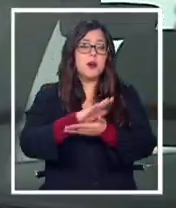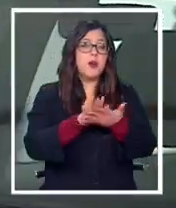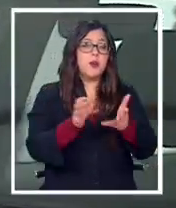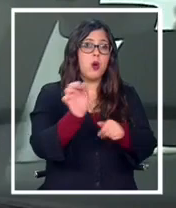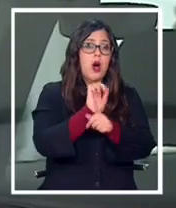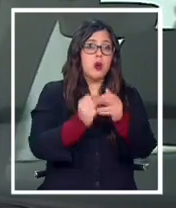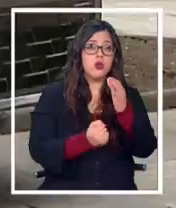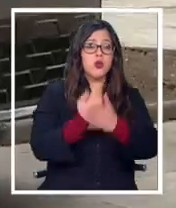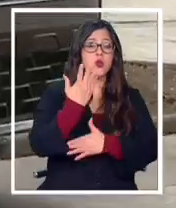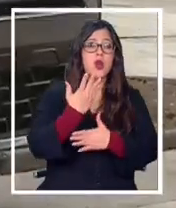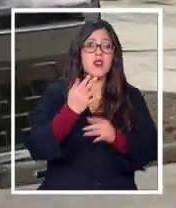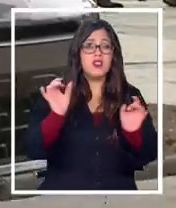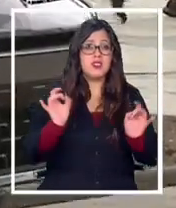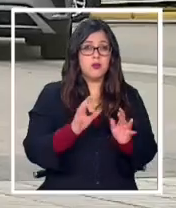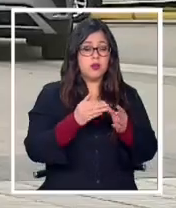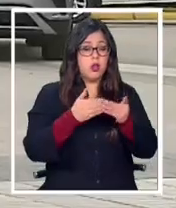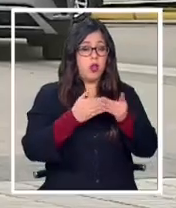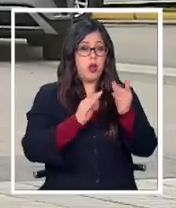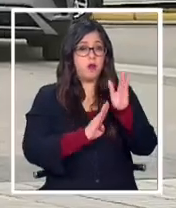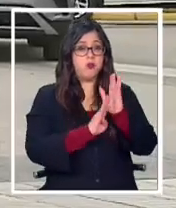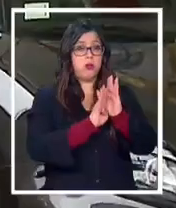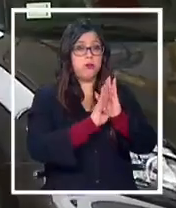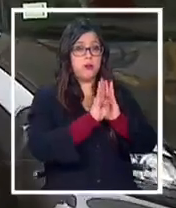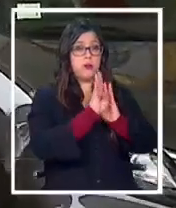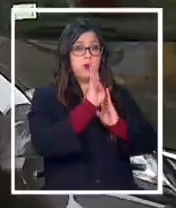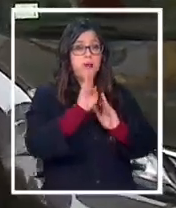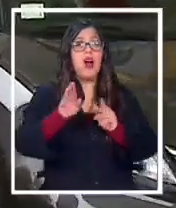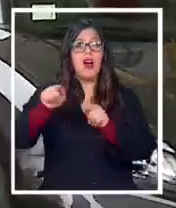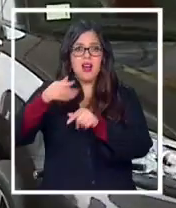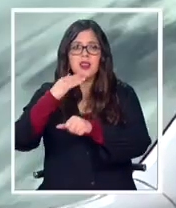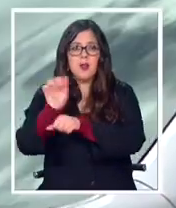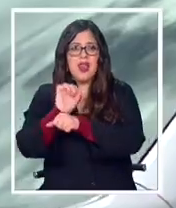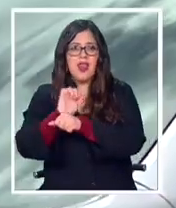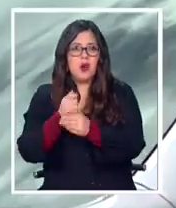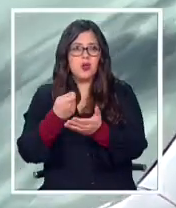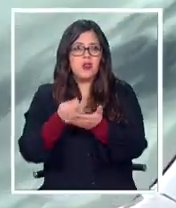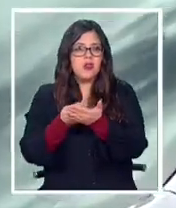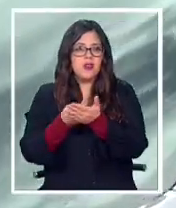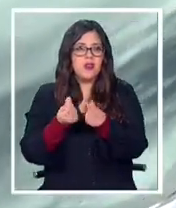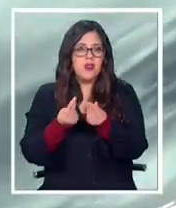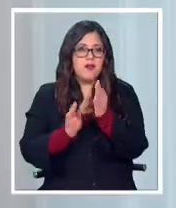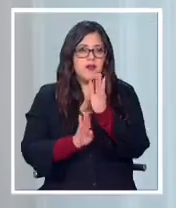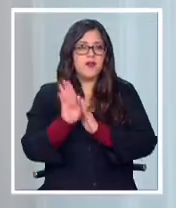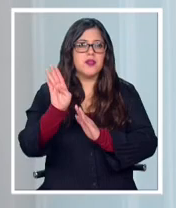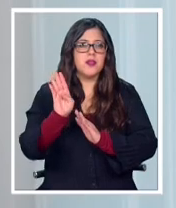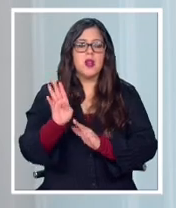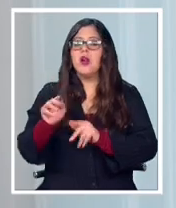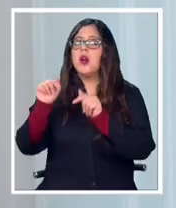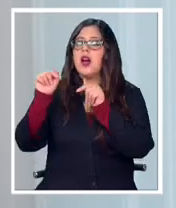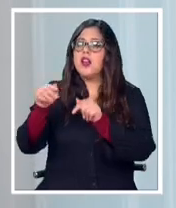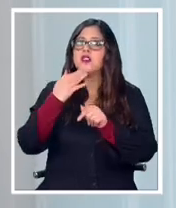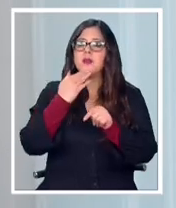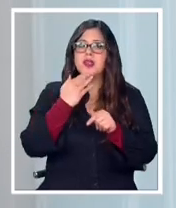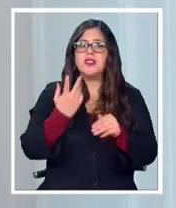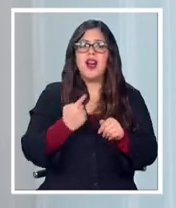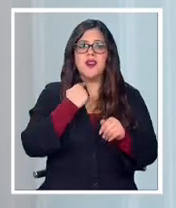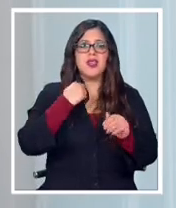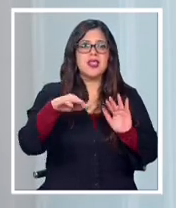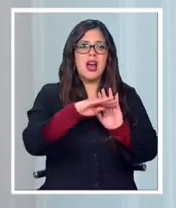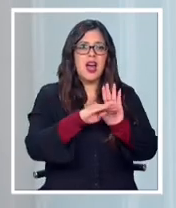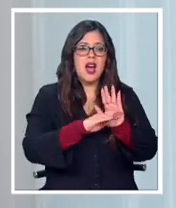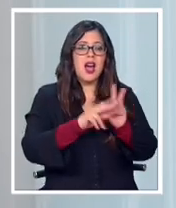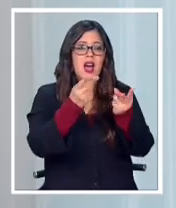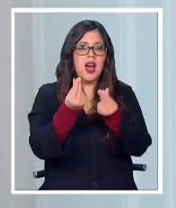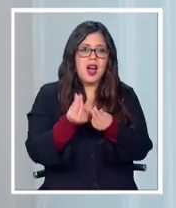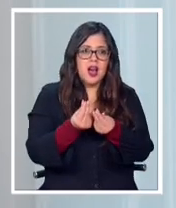nuevos, de mantenerse esta tendencia, podrían subir de precio. Necesariamente eso se va a registrar en la nueva lista de precios. Porque los